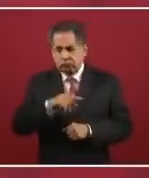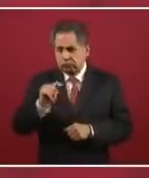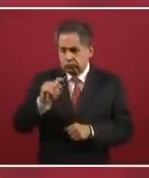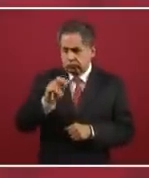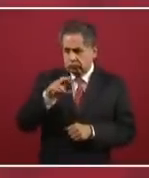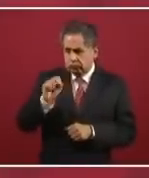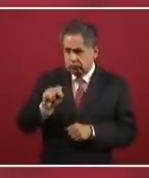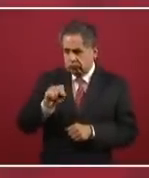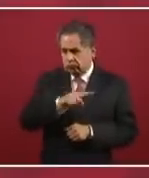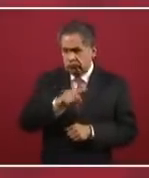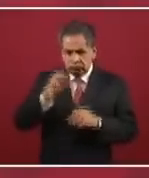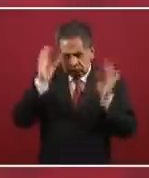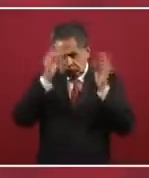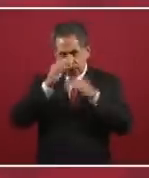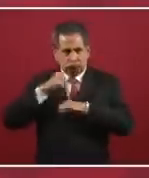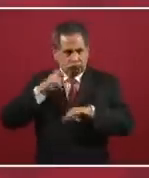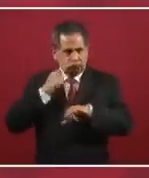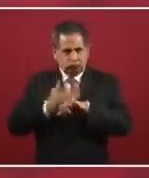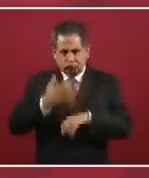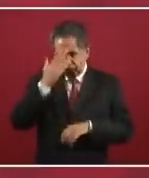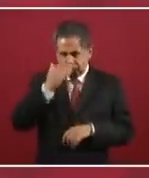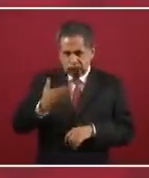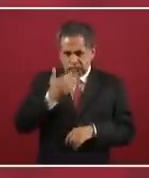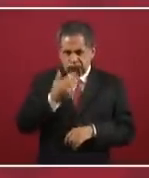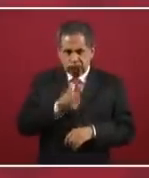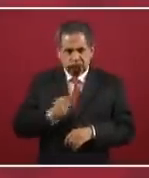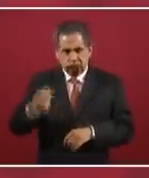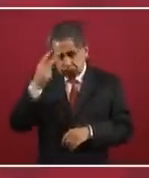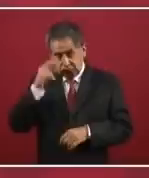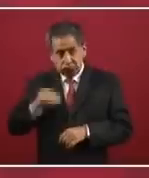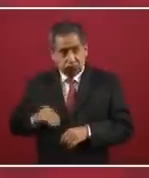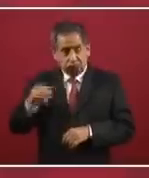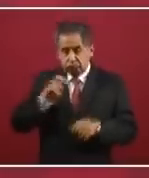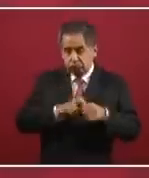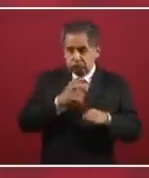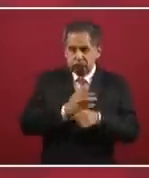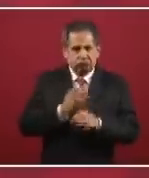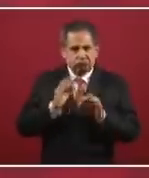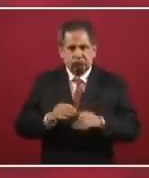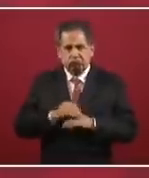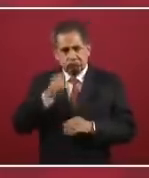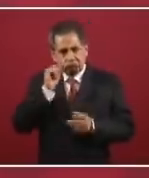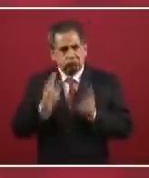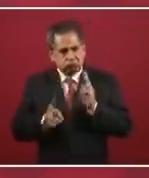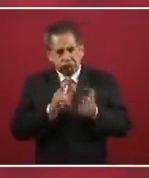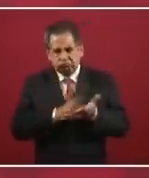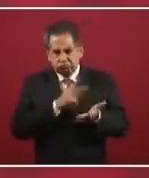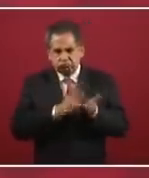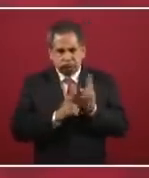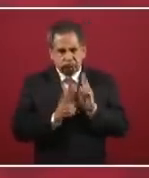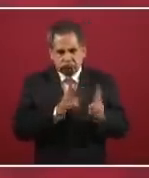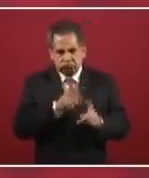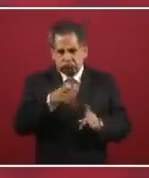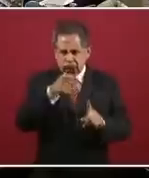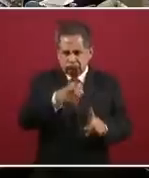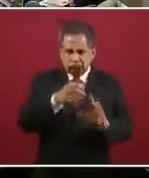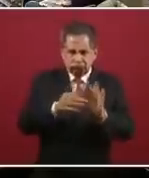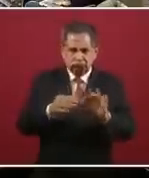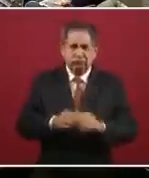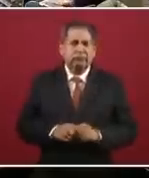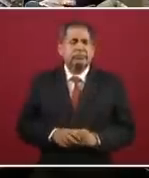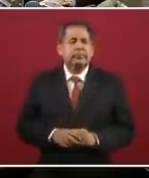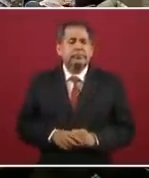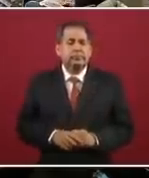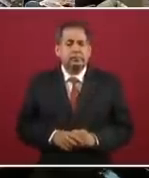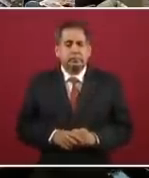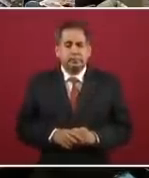de las cónsules más capaces y comprometidas que tiene México en Estados Unidos. Y ayer hablé varias veces con ella sobre ese asunto en particular.